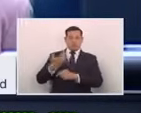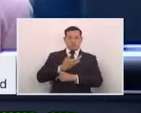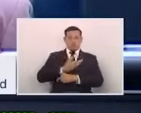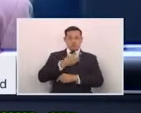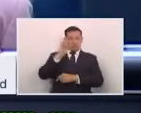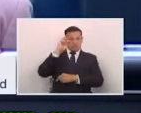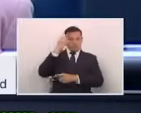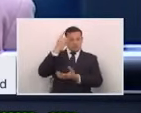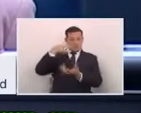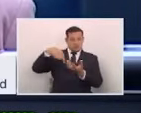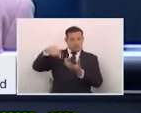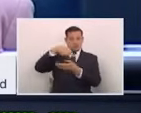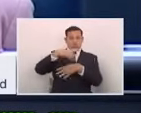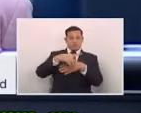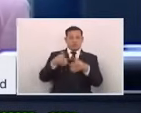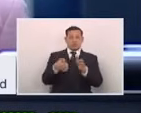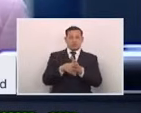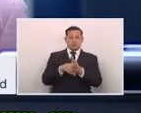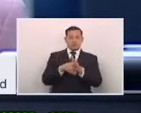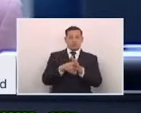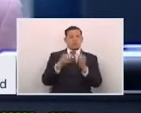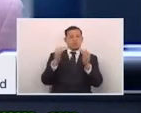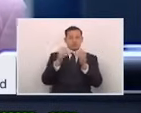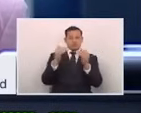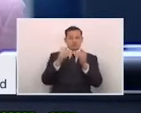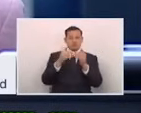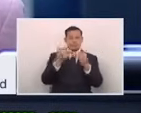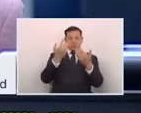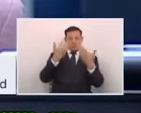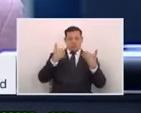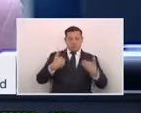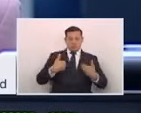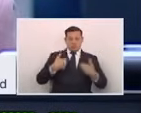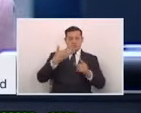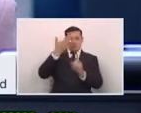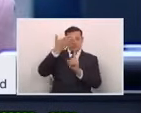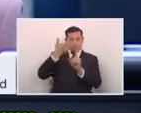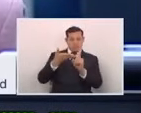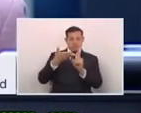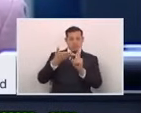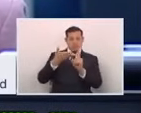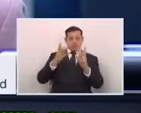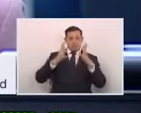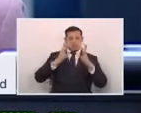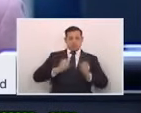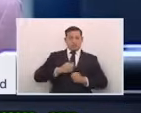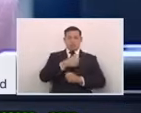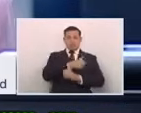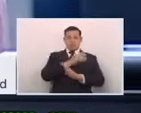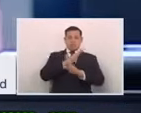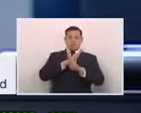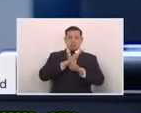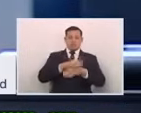ver con ustedes, colegas diputados, porque también son seres humanos con una dignidad que el Estado tiene que proteger.